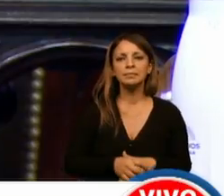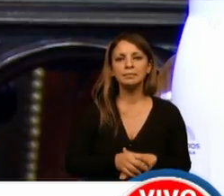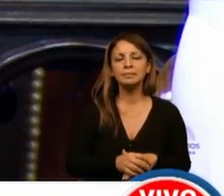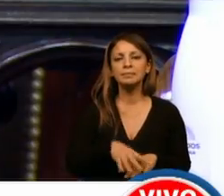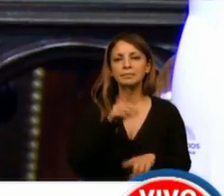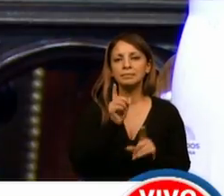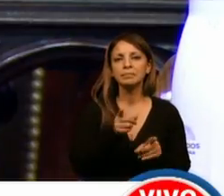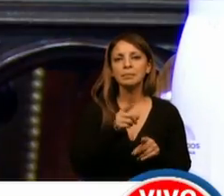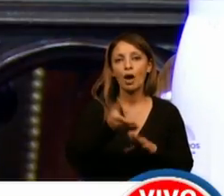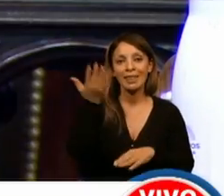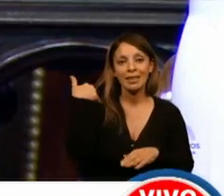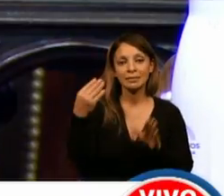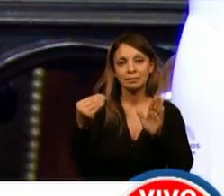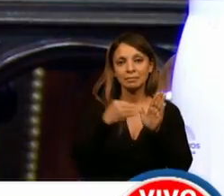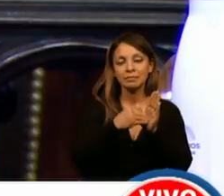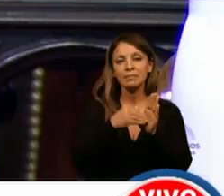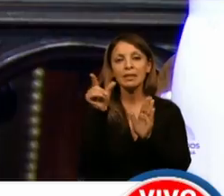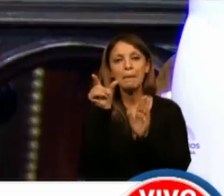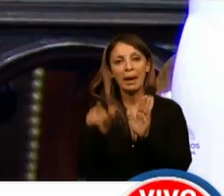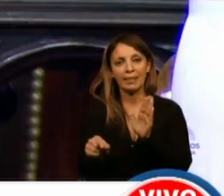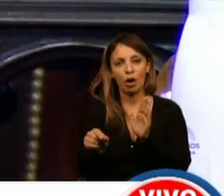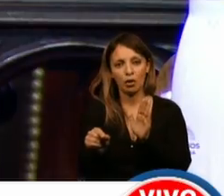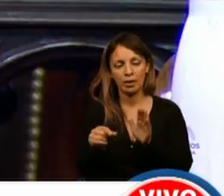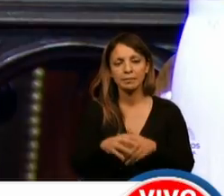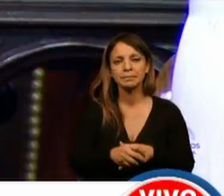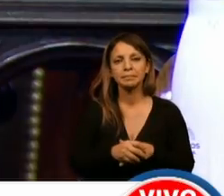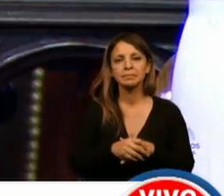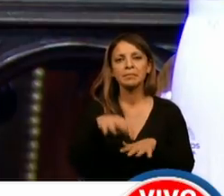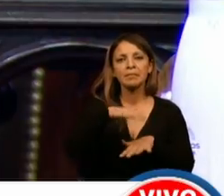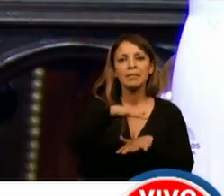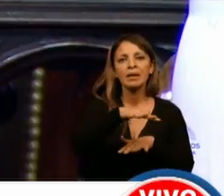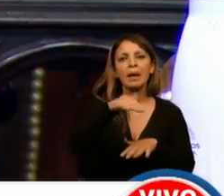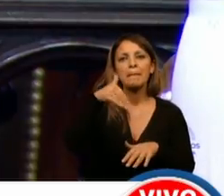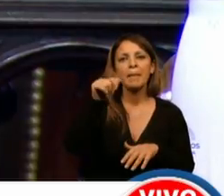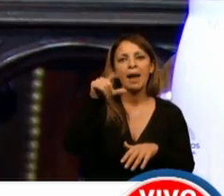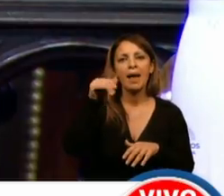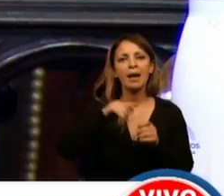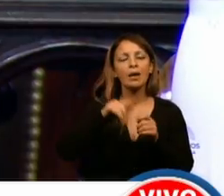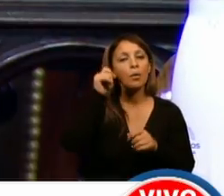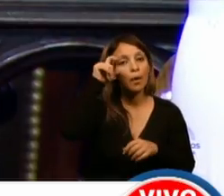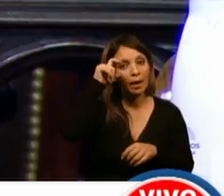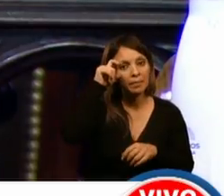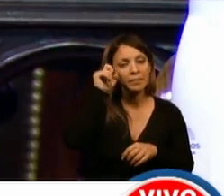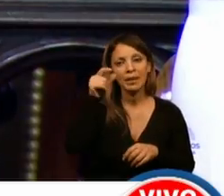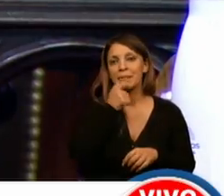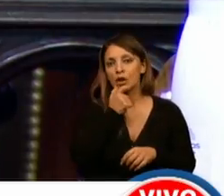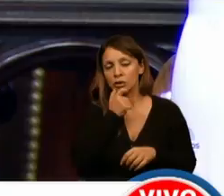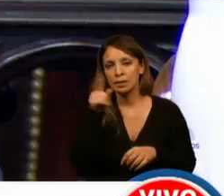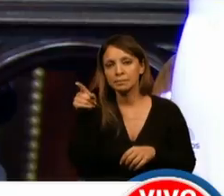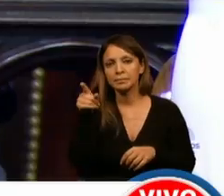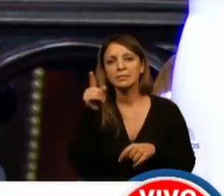originariamente estaba incluido en la región patagónica departamento más largo de la provincia de mendoza y la región